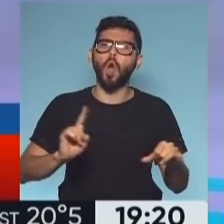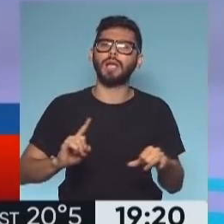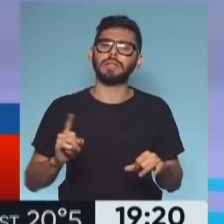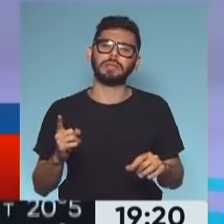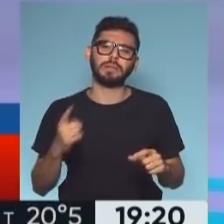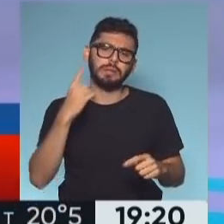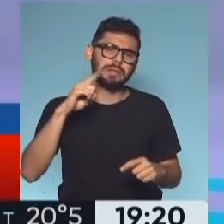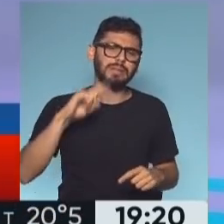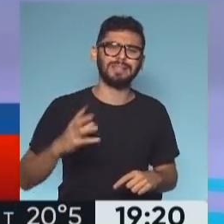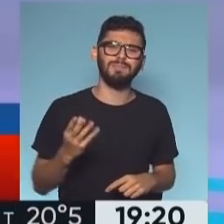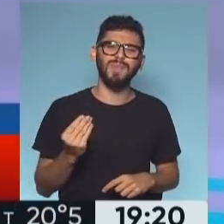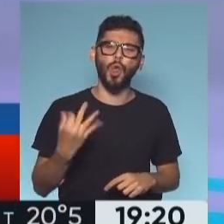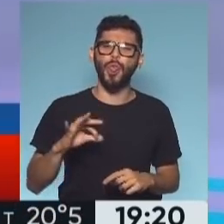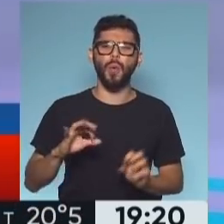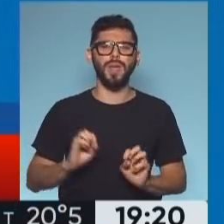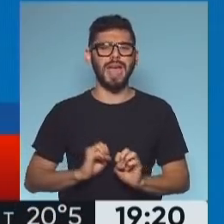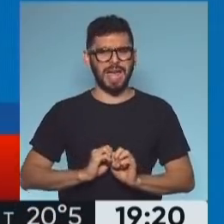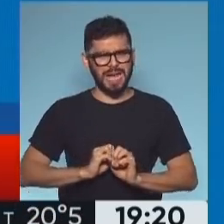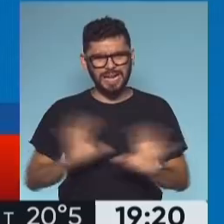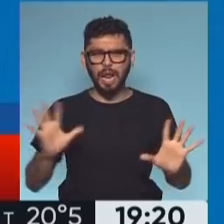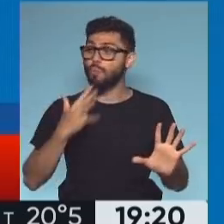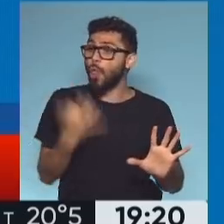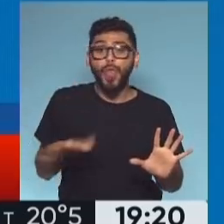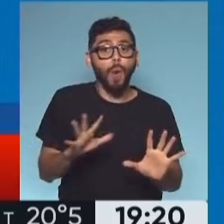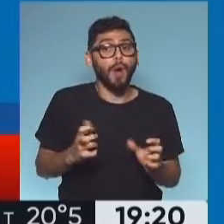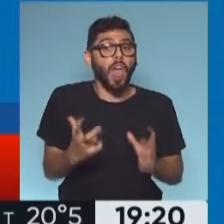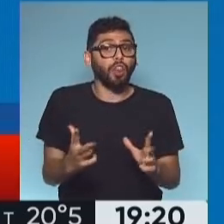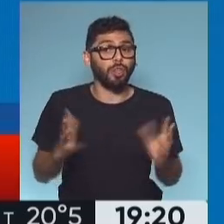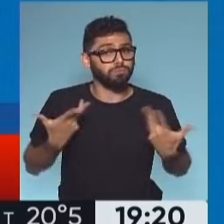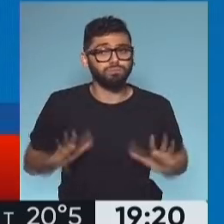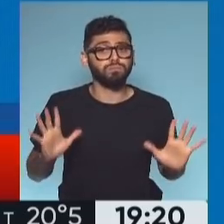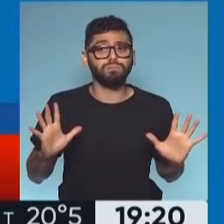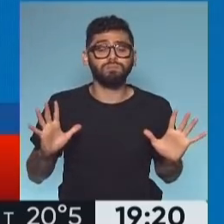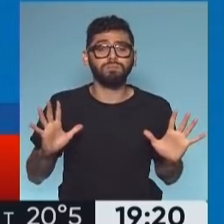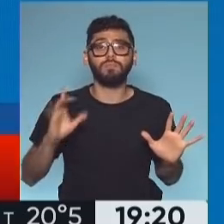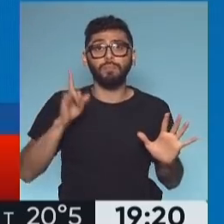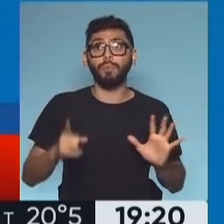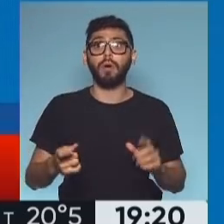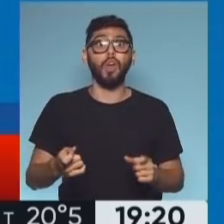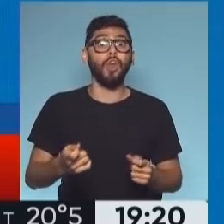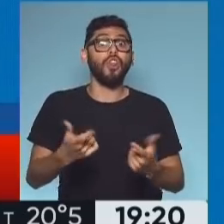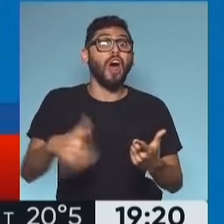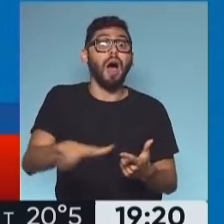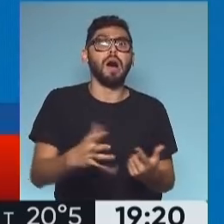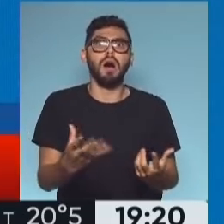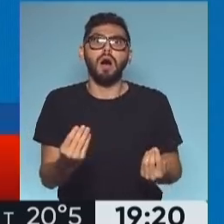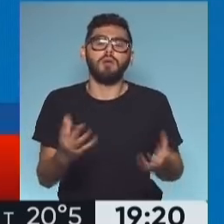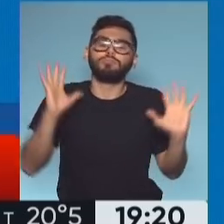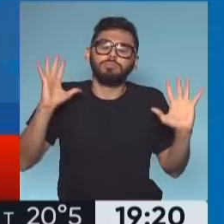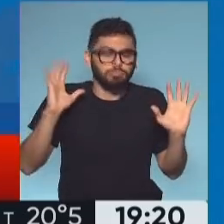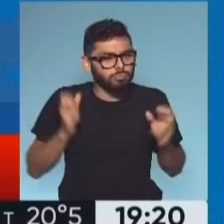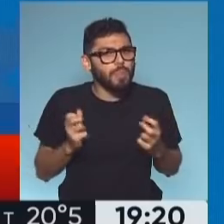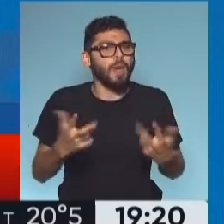ser categórico, debe ser claro, debe ser realista. Más allá de que en el medio termine atemorizando. ¿Qué nos cuenta de